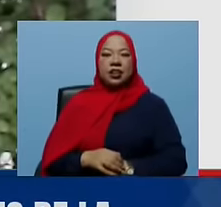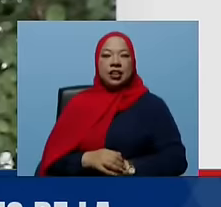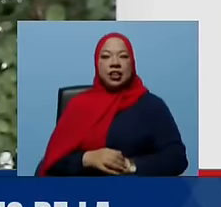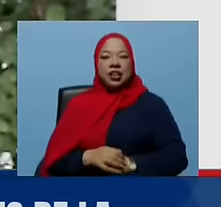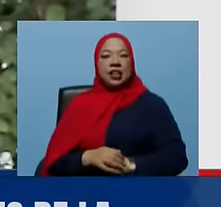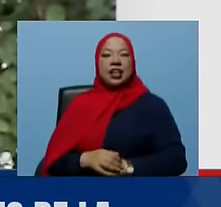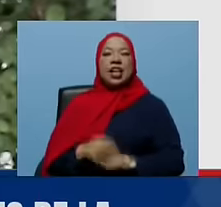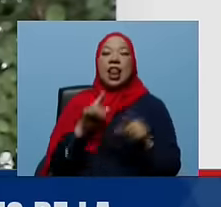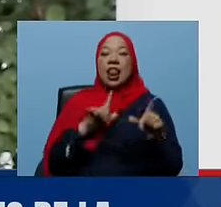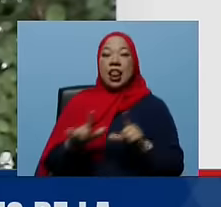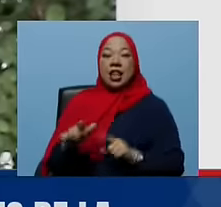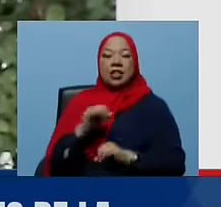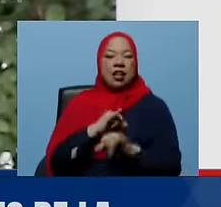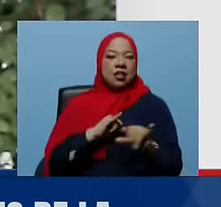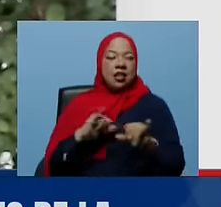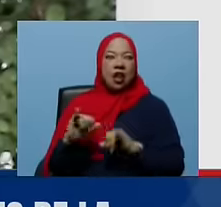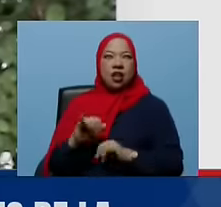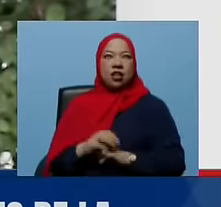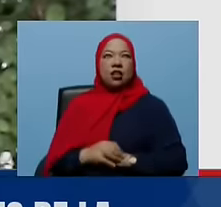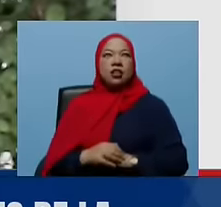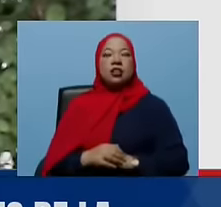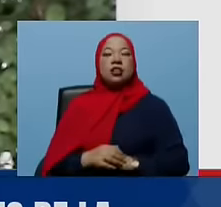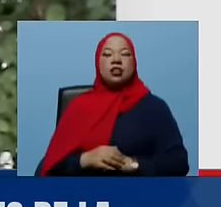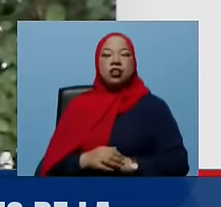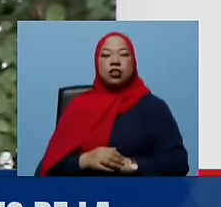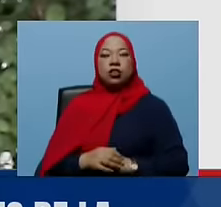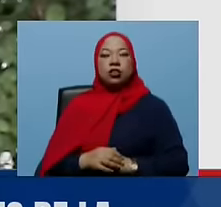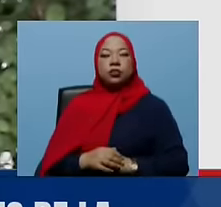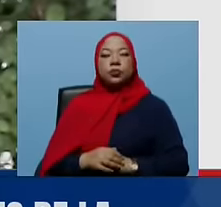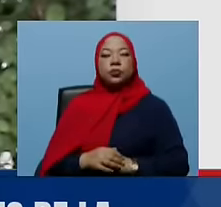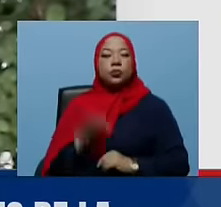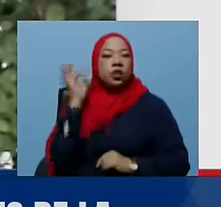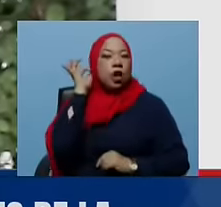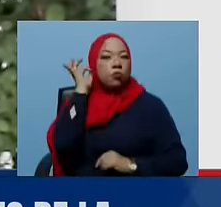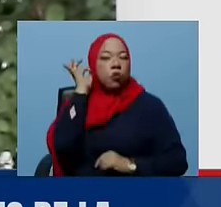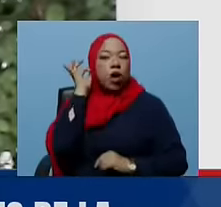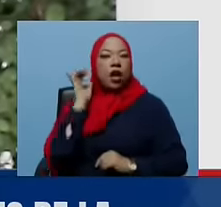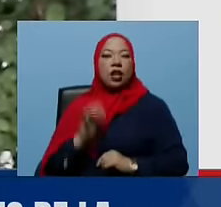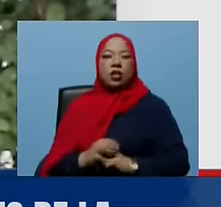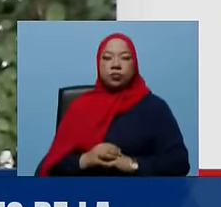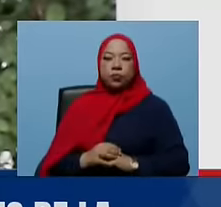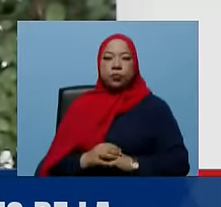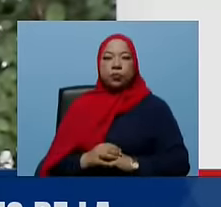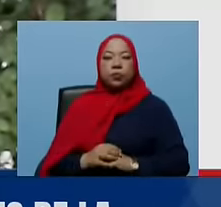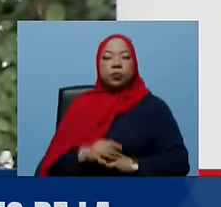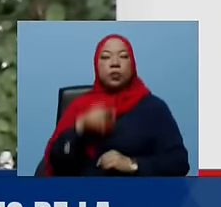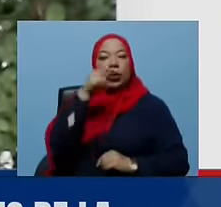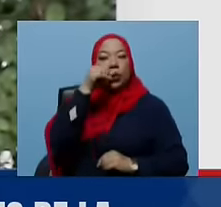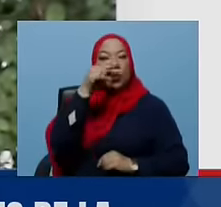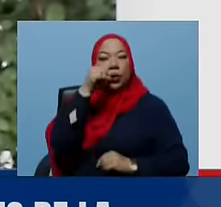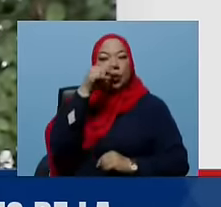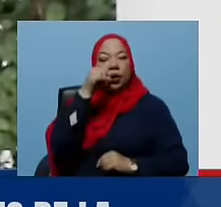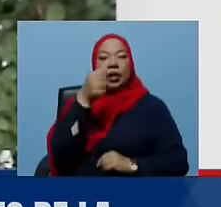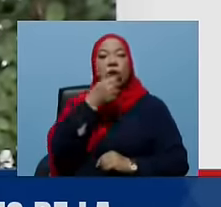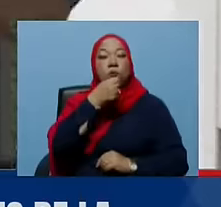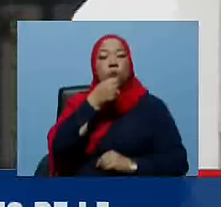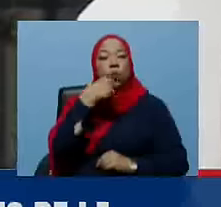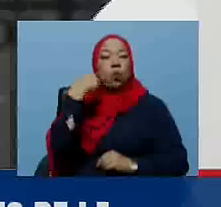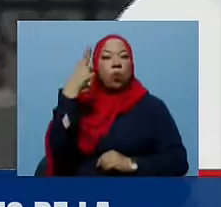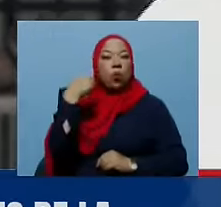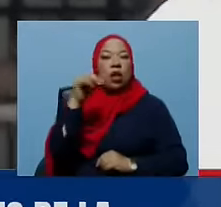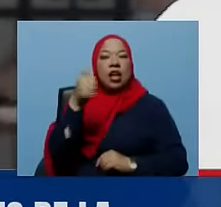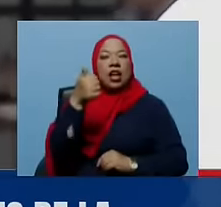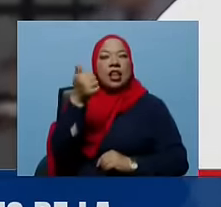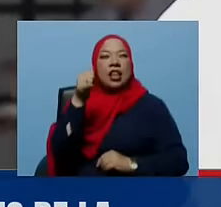Olimpiadas, a Ana Cecilia Loyo, a Francisco Pacheco, que cumple años el